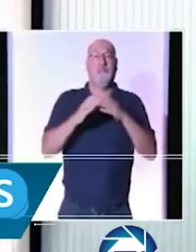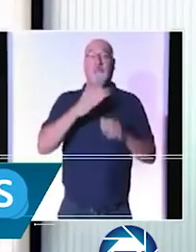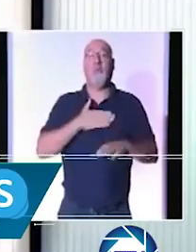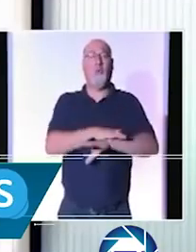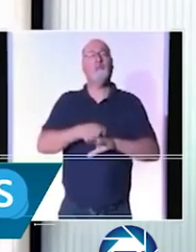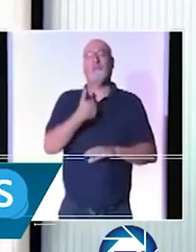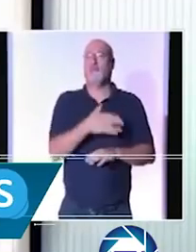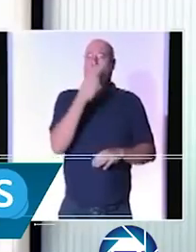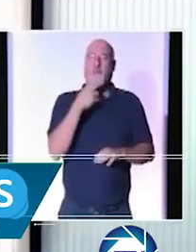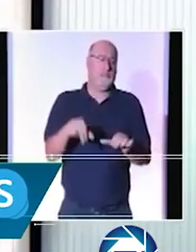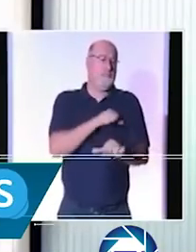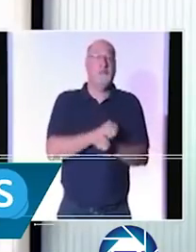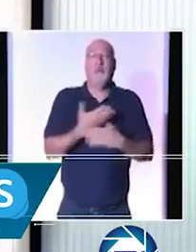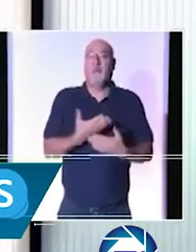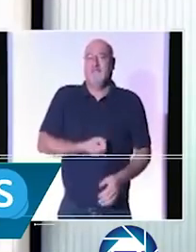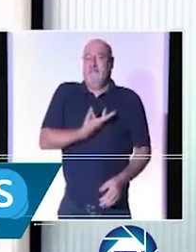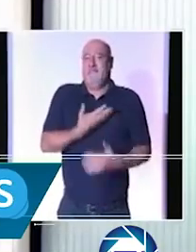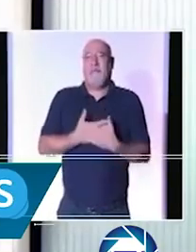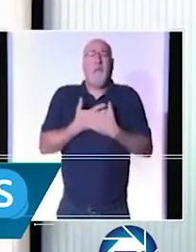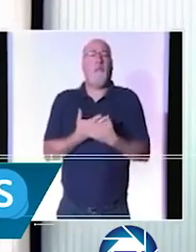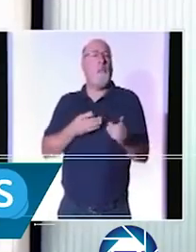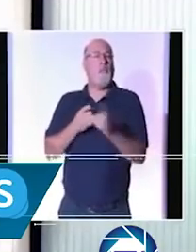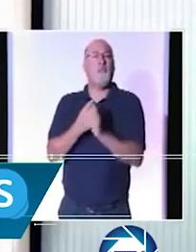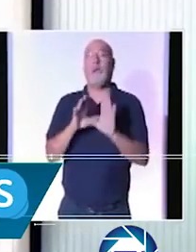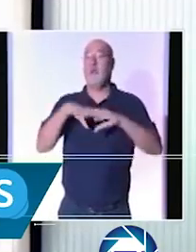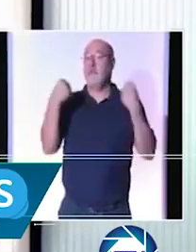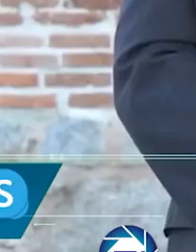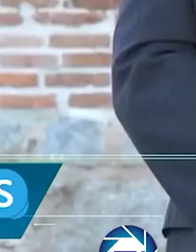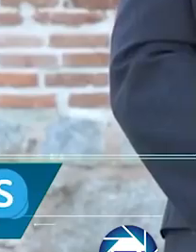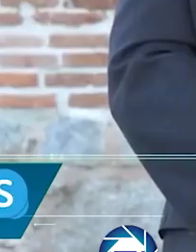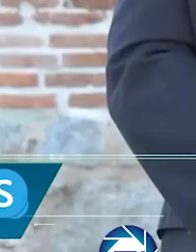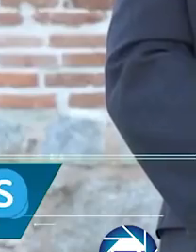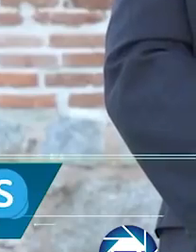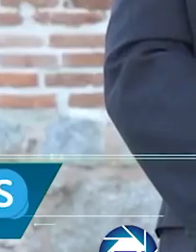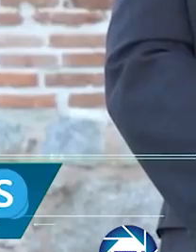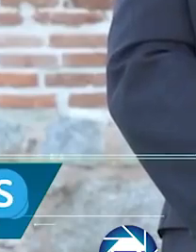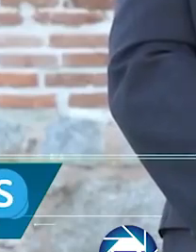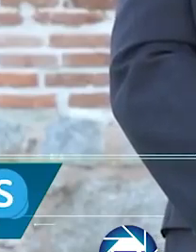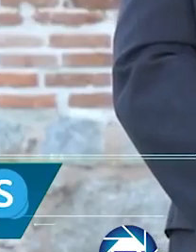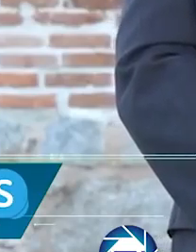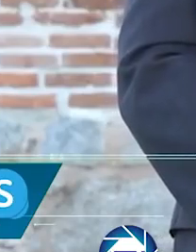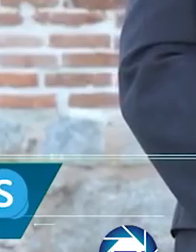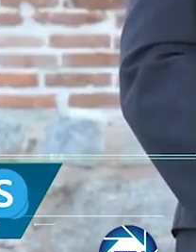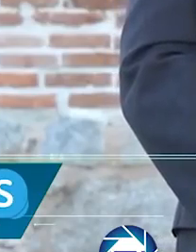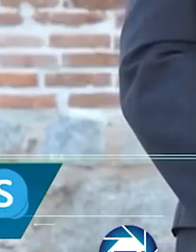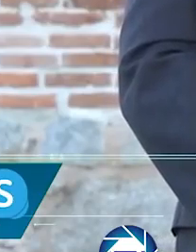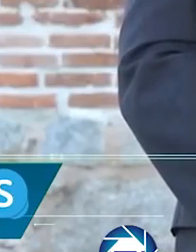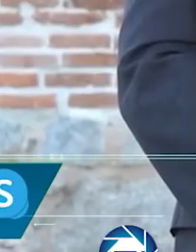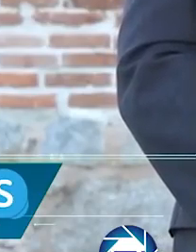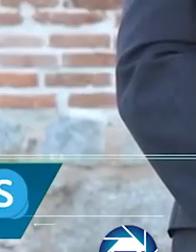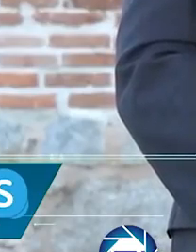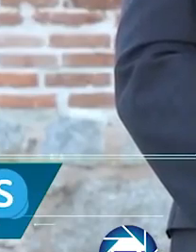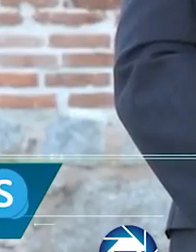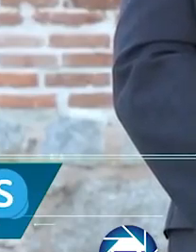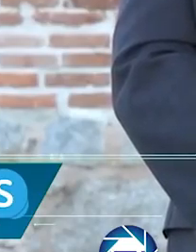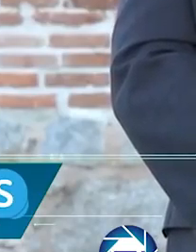desde luego, estoy estupefacto, ¿no? No se puede ser más imbéciles, pero insisto, esto, yo no hablaría mucho de esto porque esto al